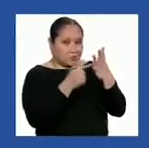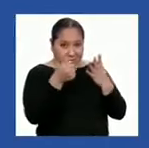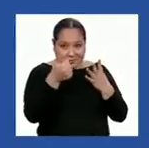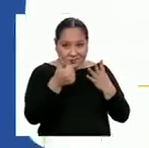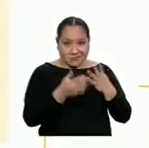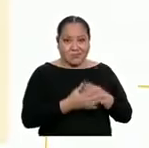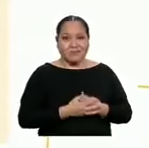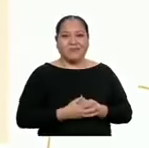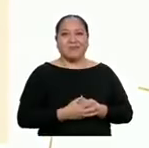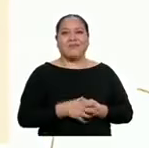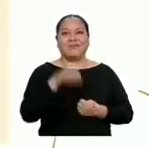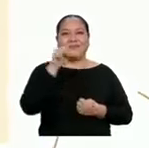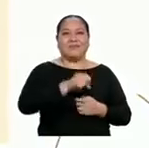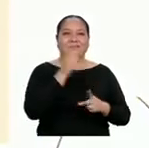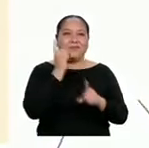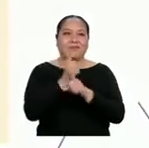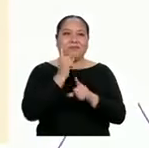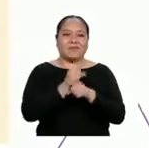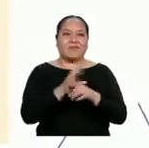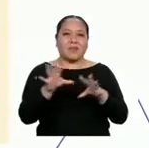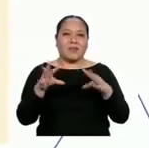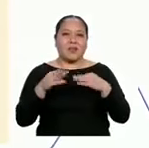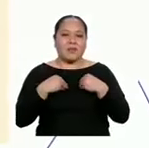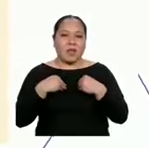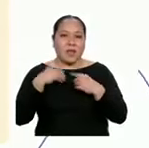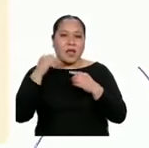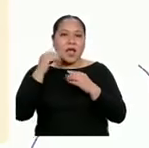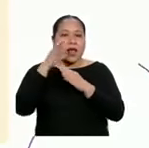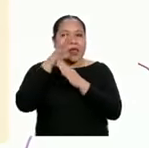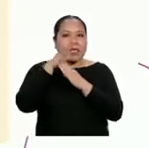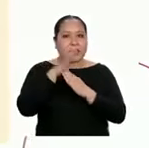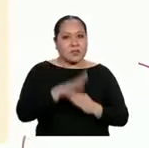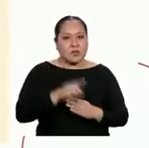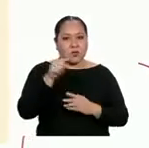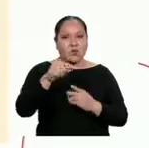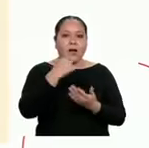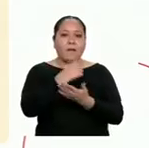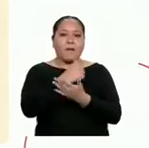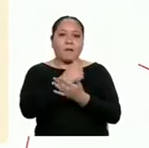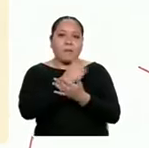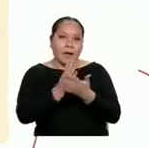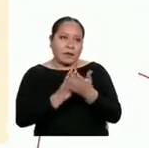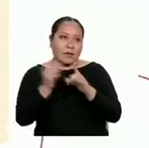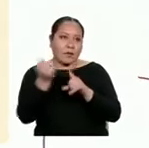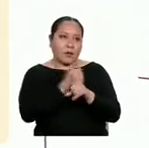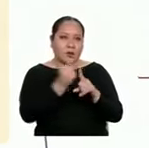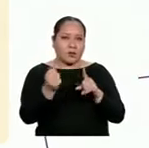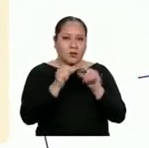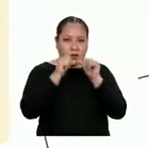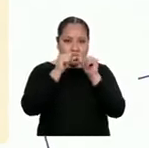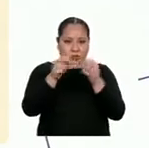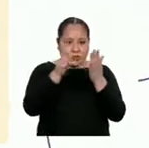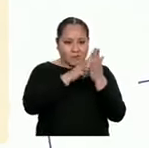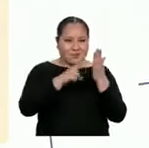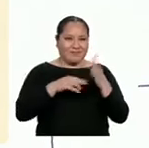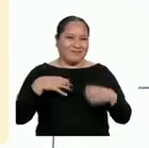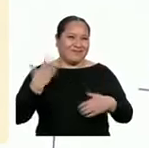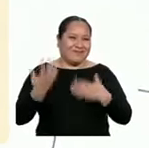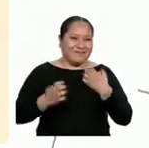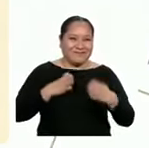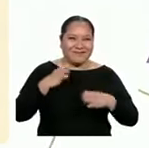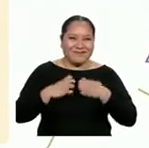¿no? ¡Claro! Reconocer la discriminación como un tipo de violencia. Sigamos leyendo el texto que ya me